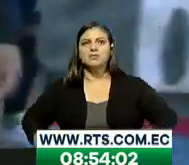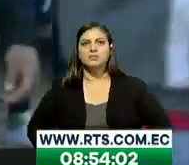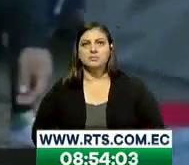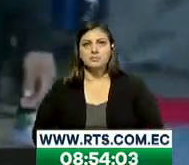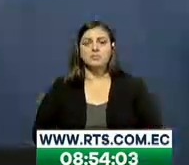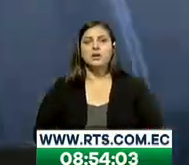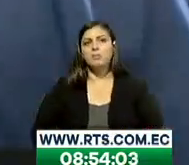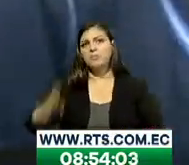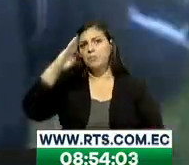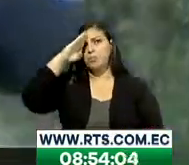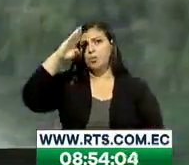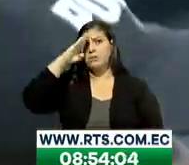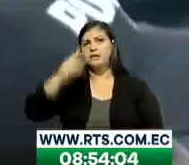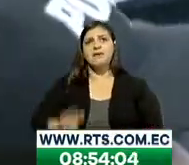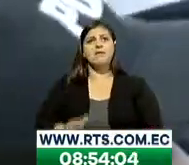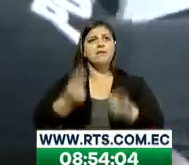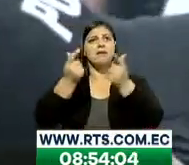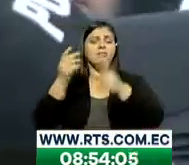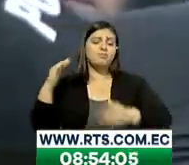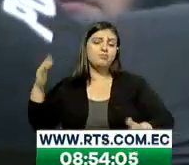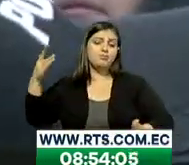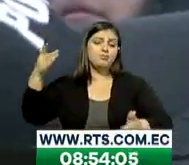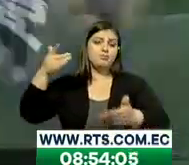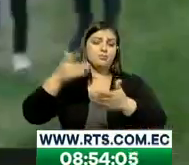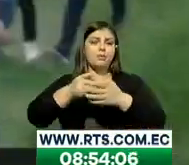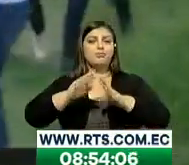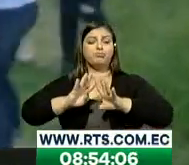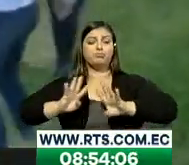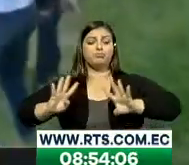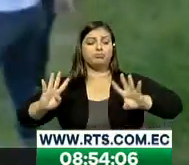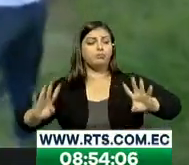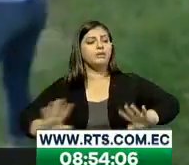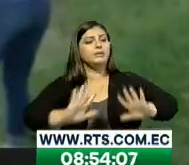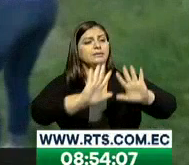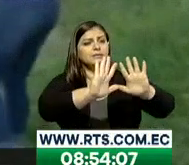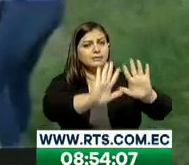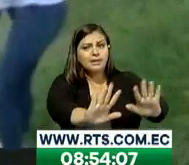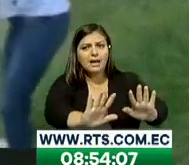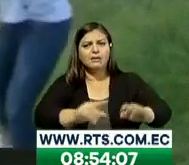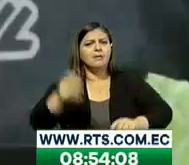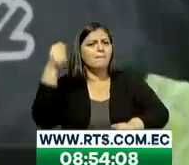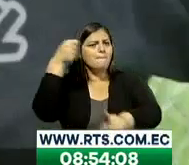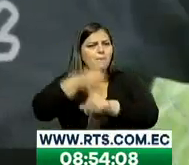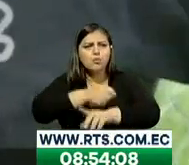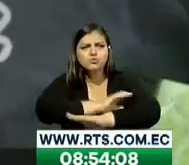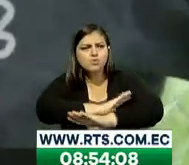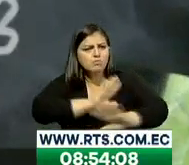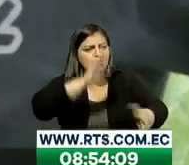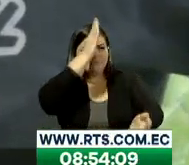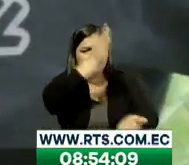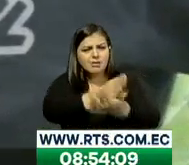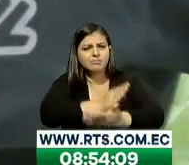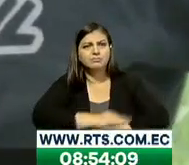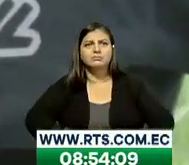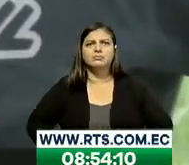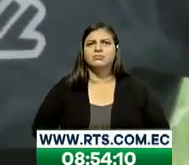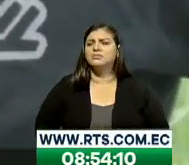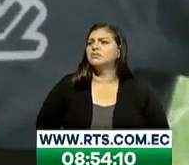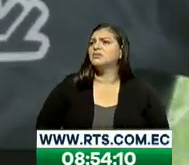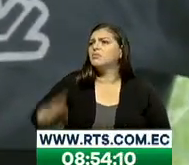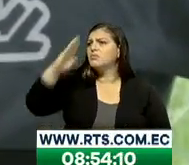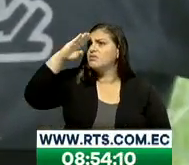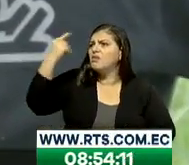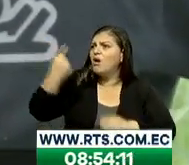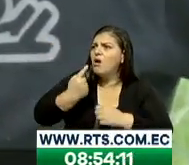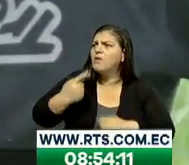la presencia de un amplio contingente de policías que salvó a los apresados de escarmientos mayores. Y los señores hablaron y efectivamente